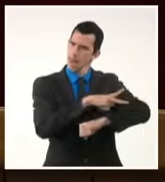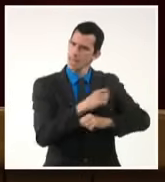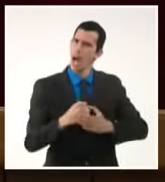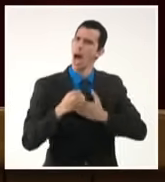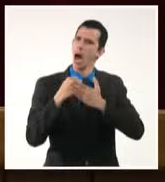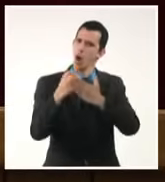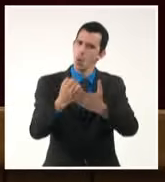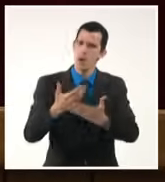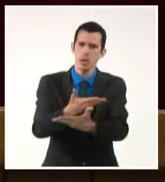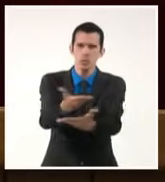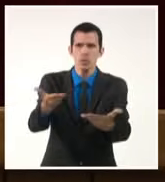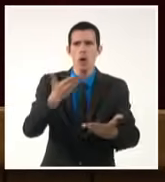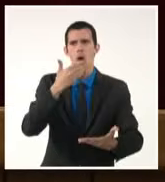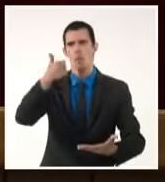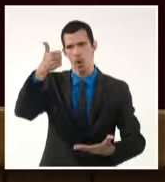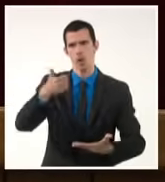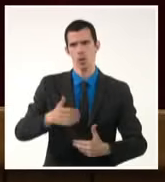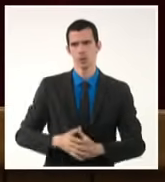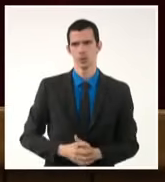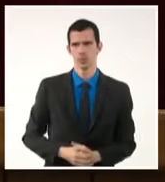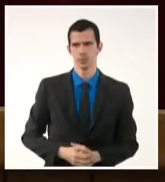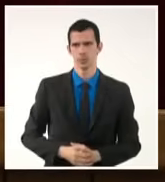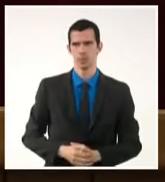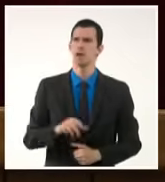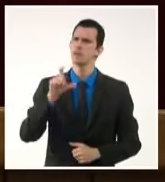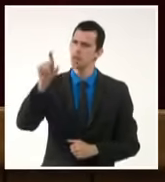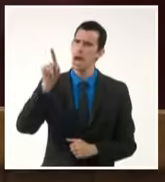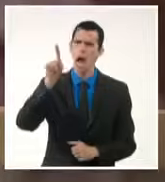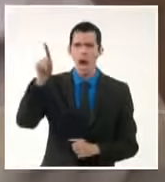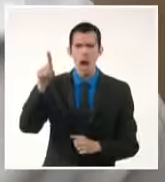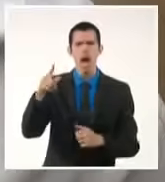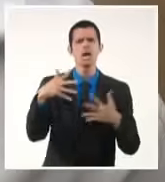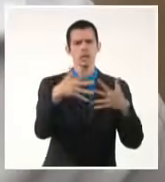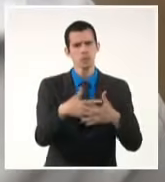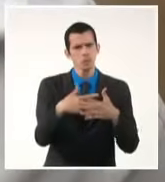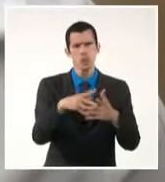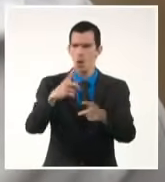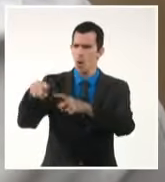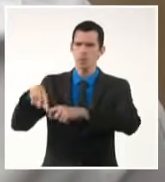e integral con los cubanos que residen en otros países.